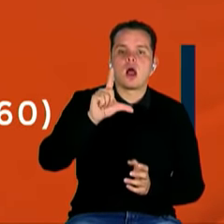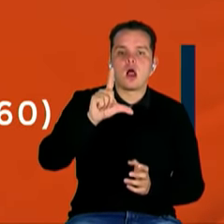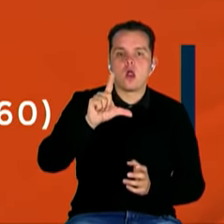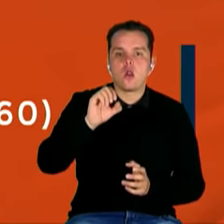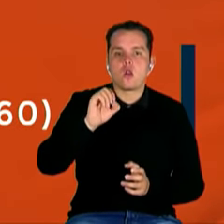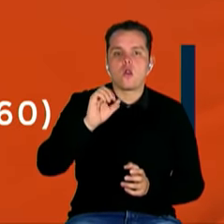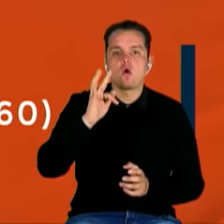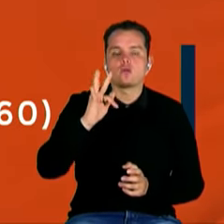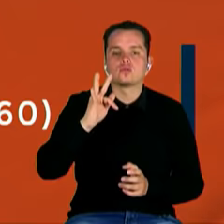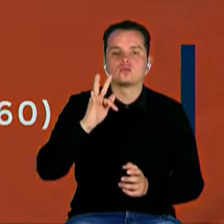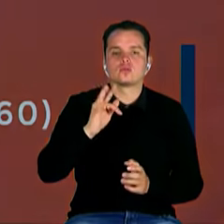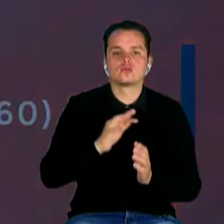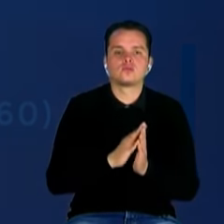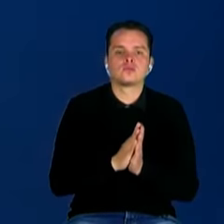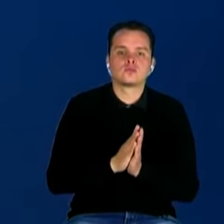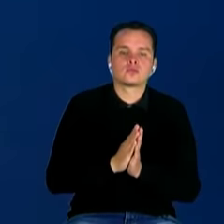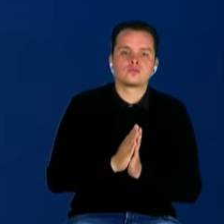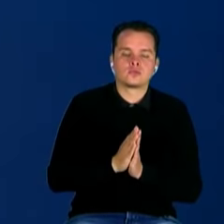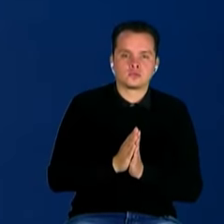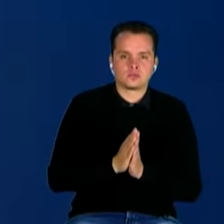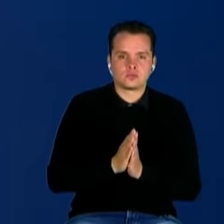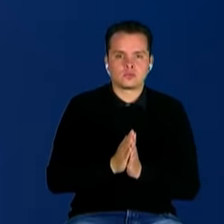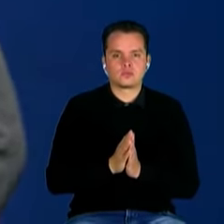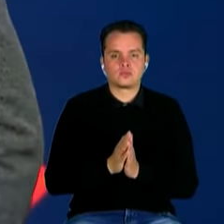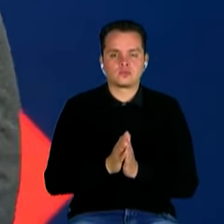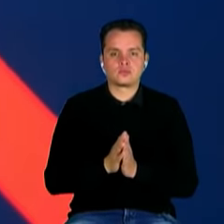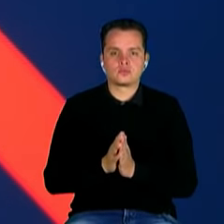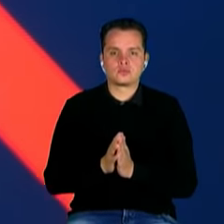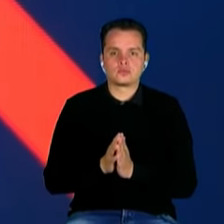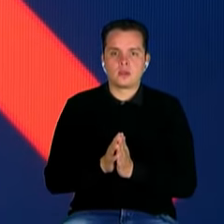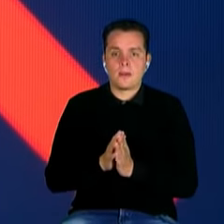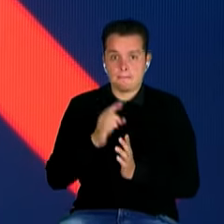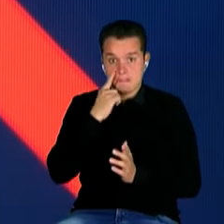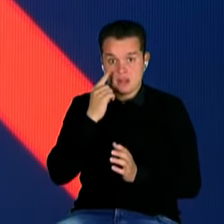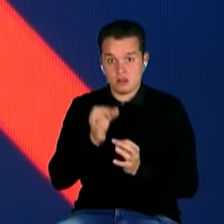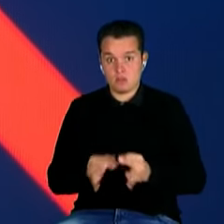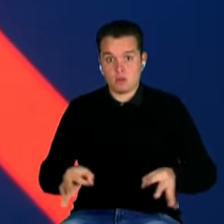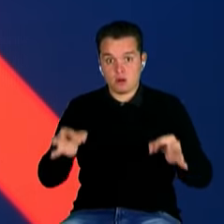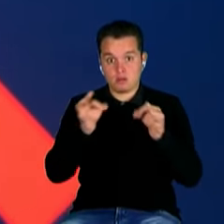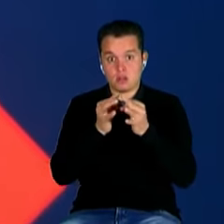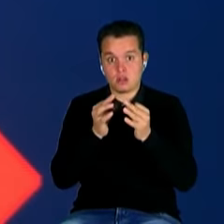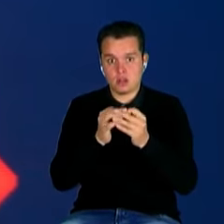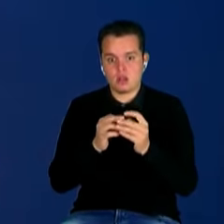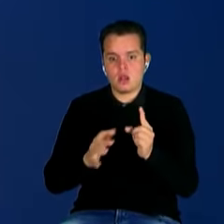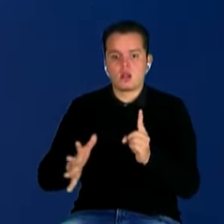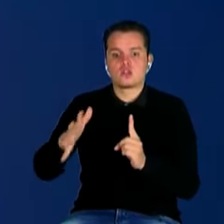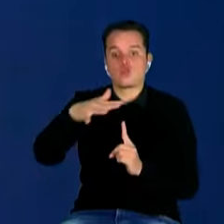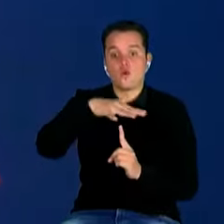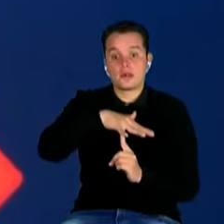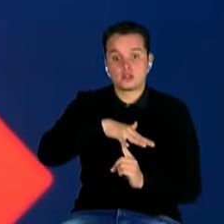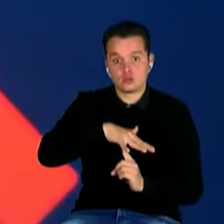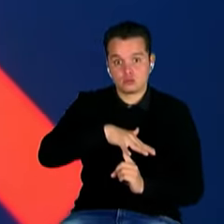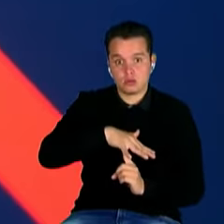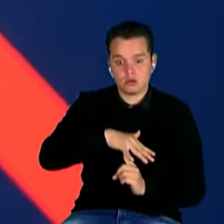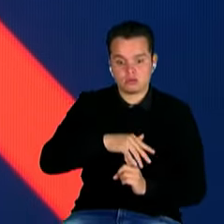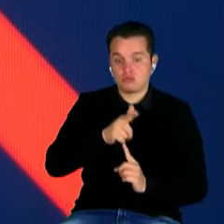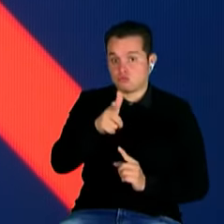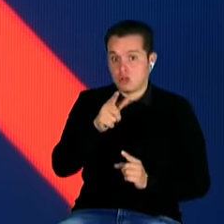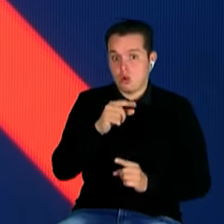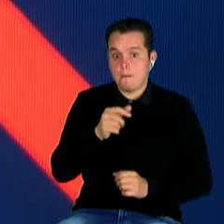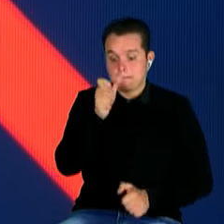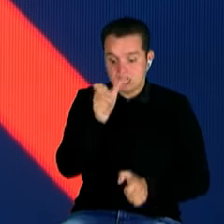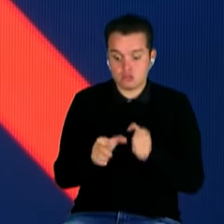había sido prosperado por caminar junto con Abraham. Vea la importancia de tener una buena cobertura, ¿no? Ande con buena